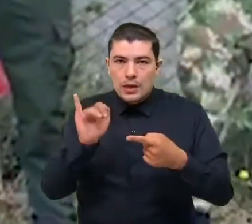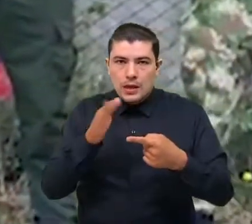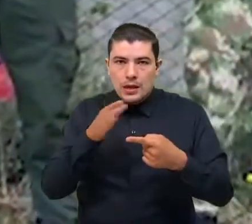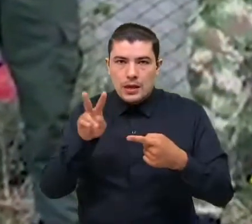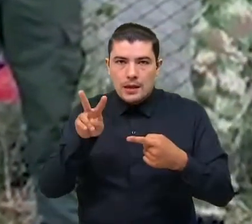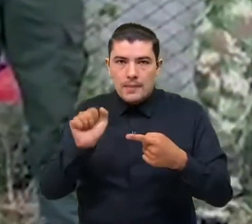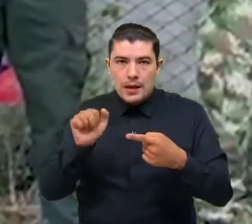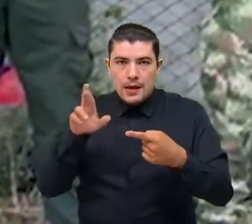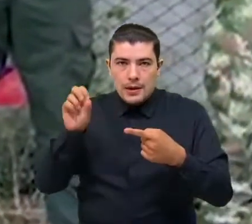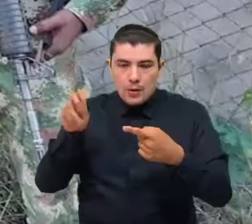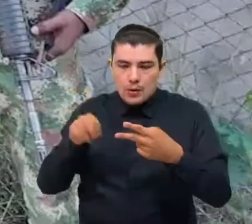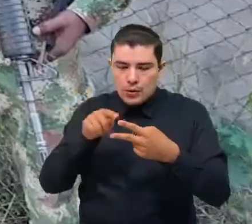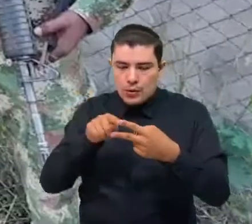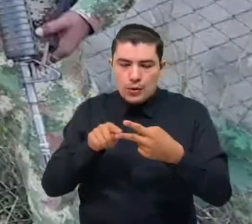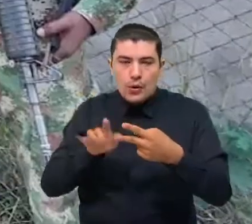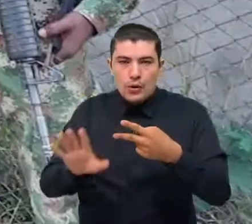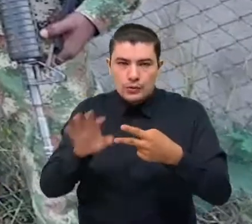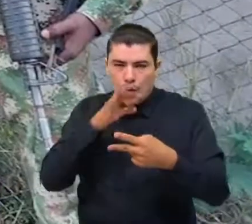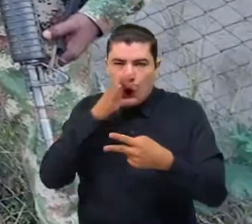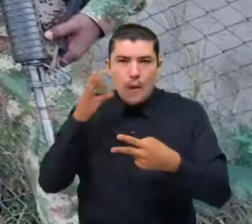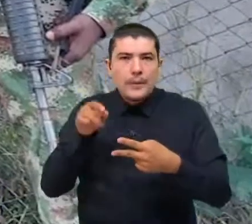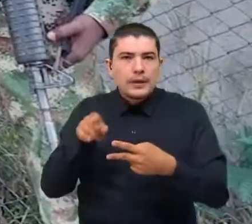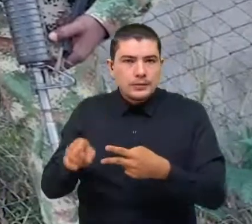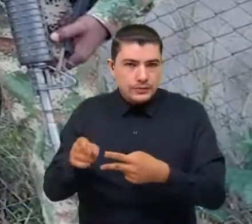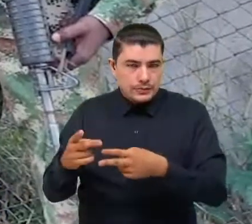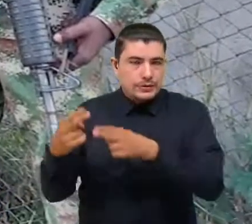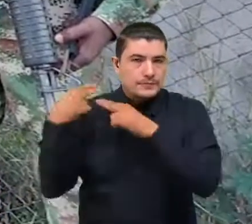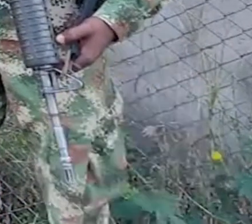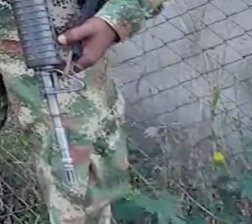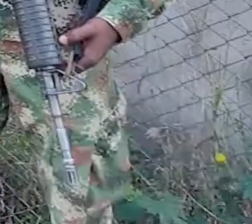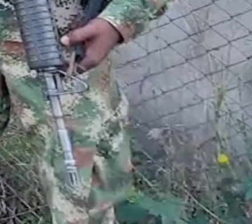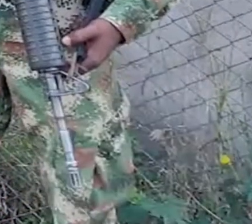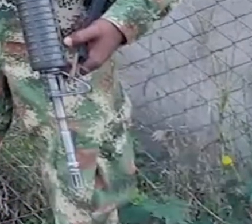dos hombres fueron judicializados con medida de aseguramiento en centro carcelario